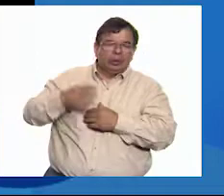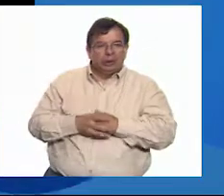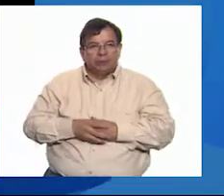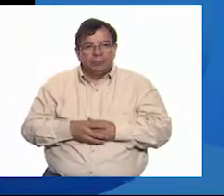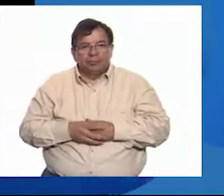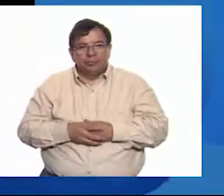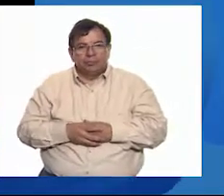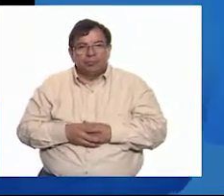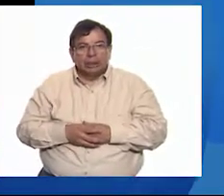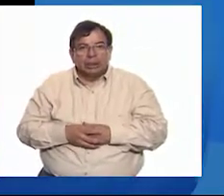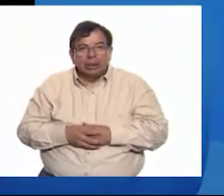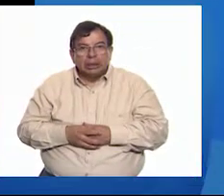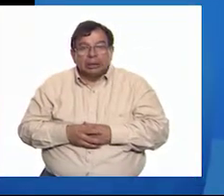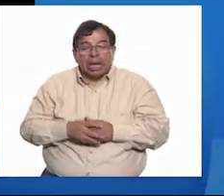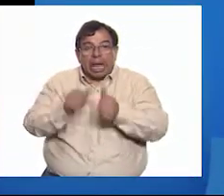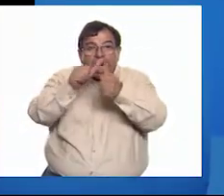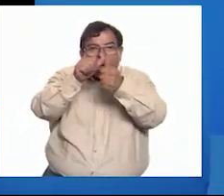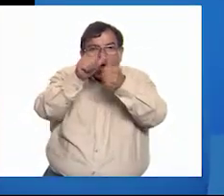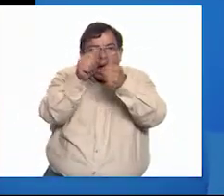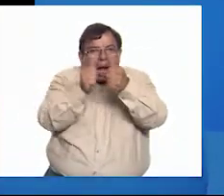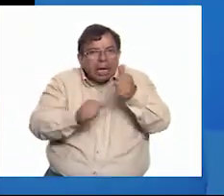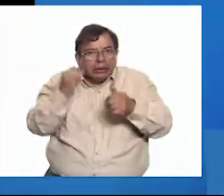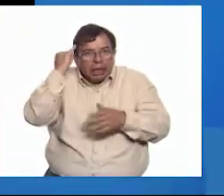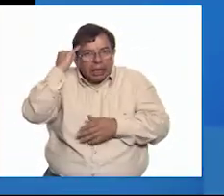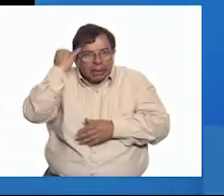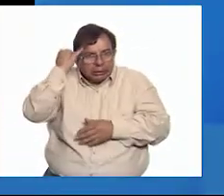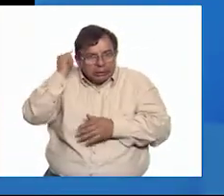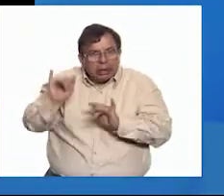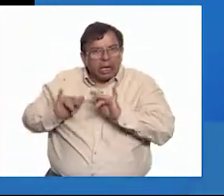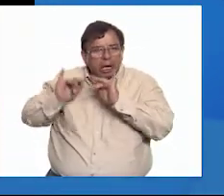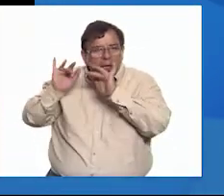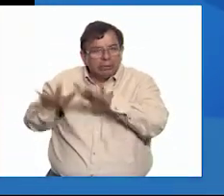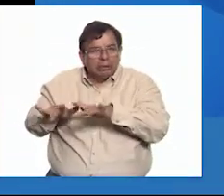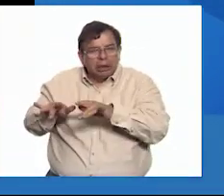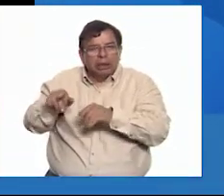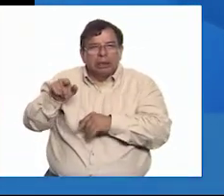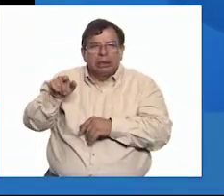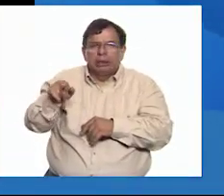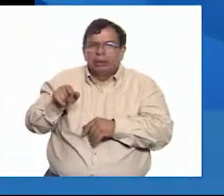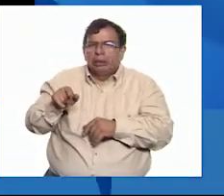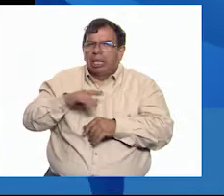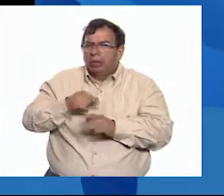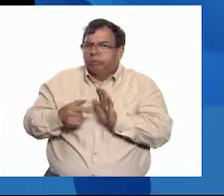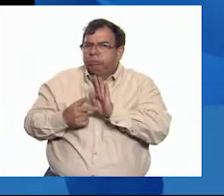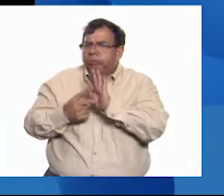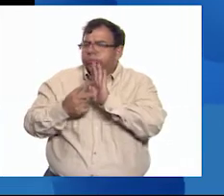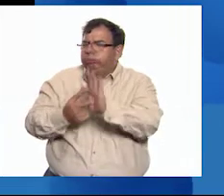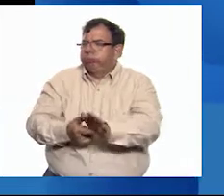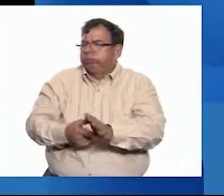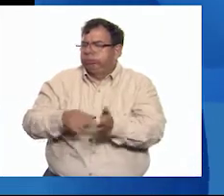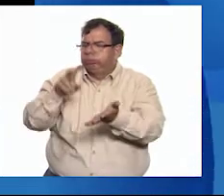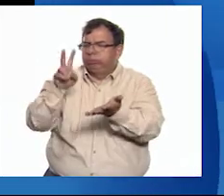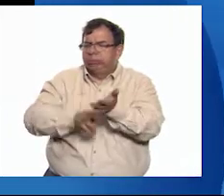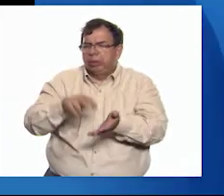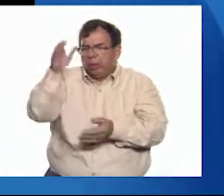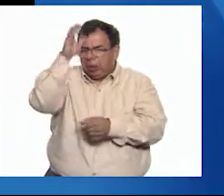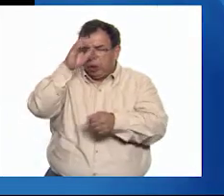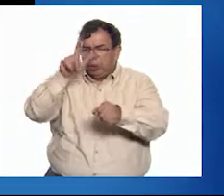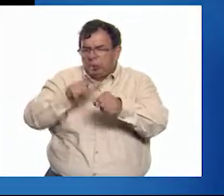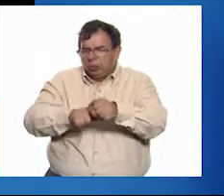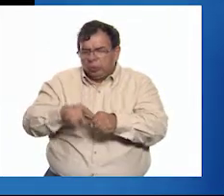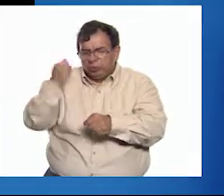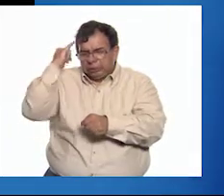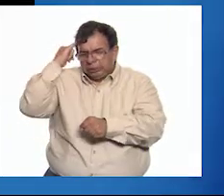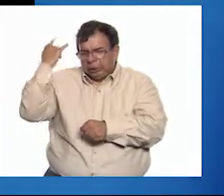La calidad y variedad del arte producido por los indígenas australianos actualmente refleja la riqueza y diversidad de la cultura